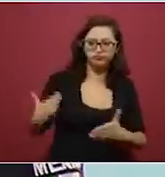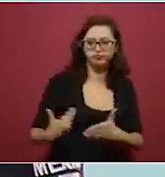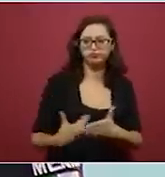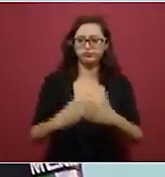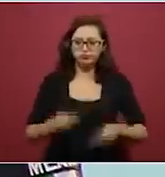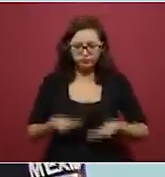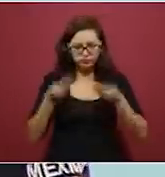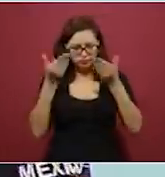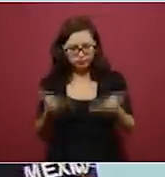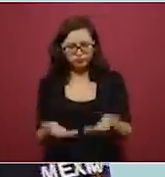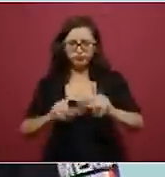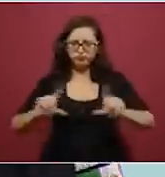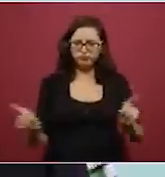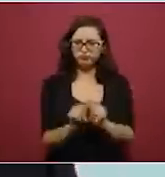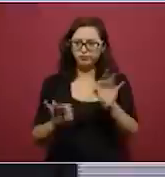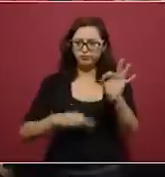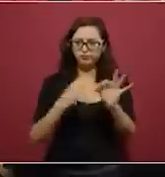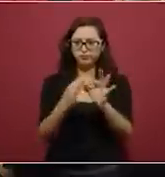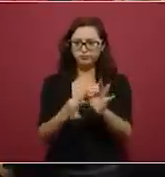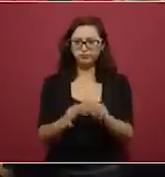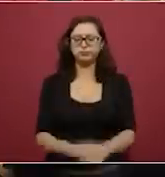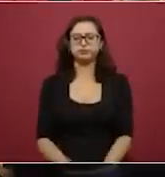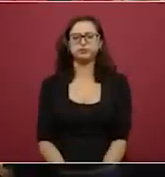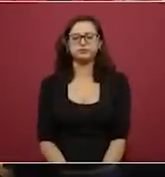de mi formación es cuánto señor presidente